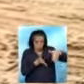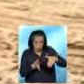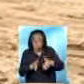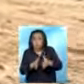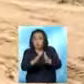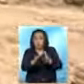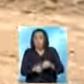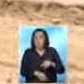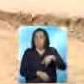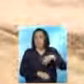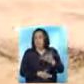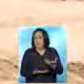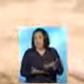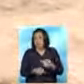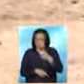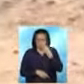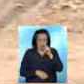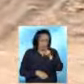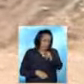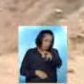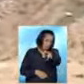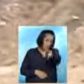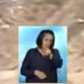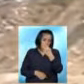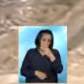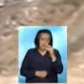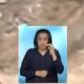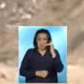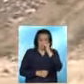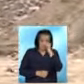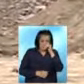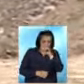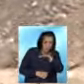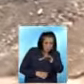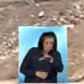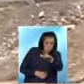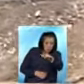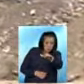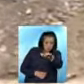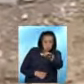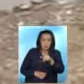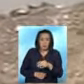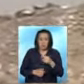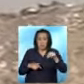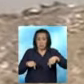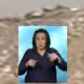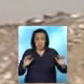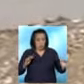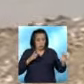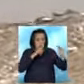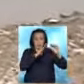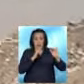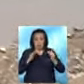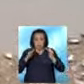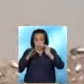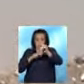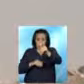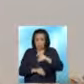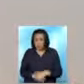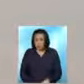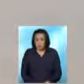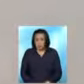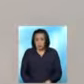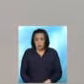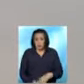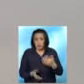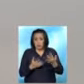Ildefonso. Vemos en la parte del fondo, si la cámara nos ayuda, cómo desde estos cerros que tienen